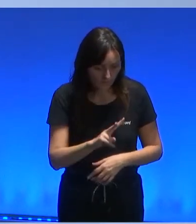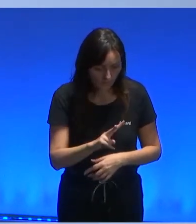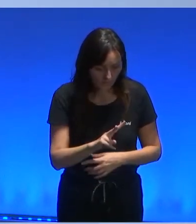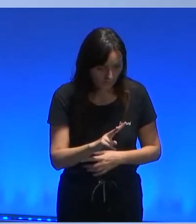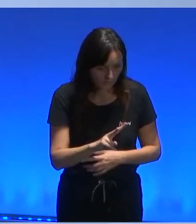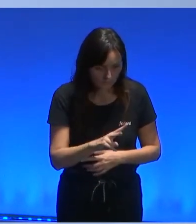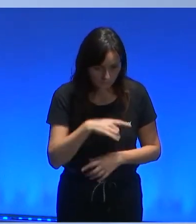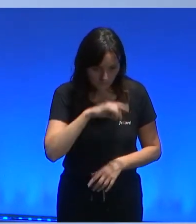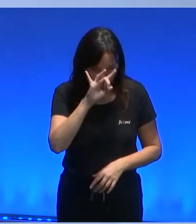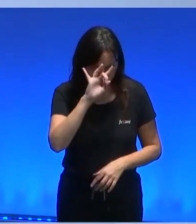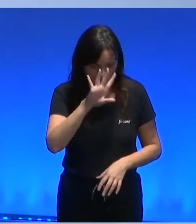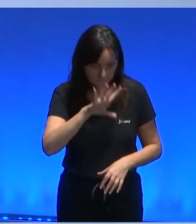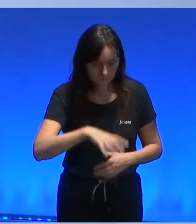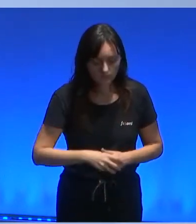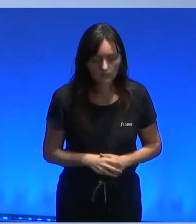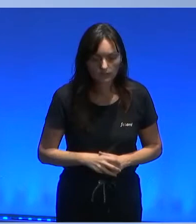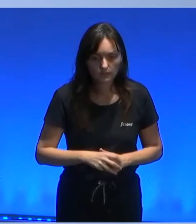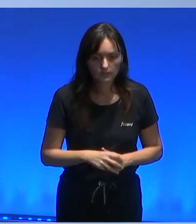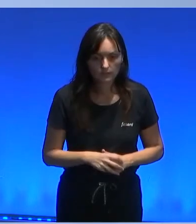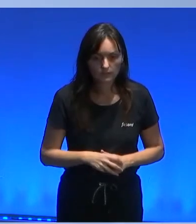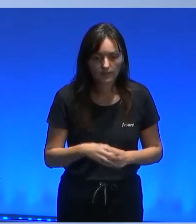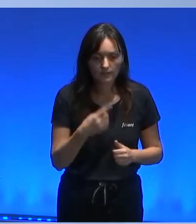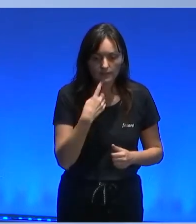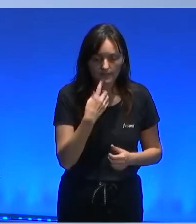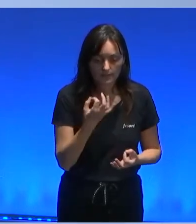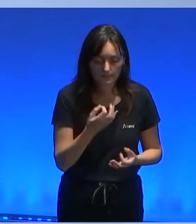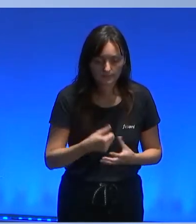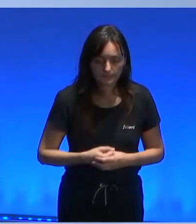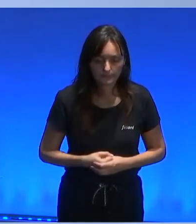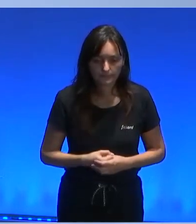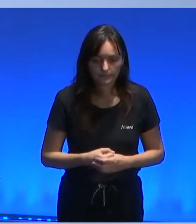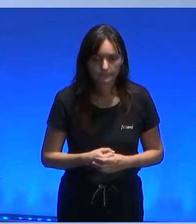ni me lo creía. Porque dice,